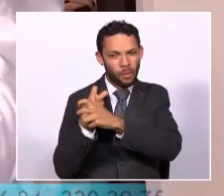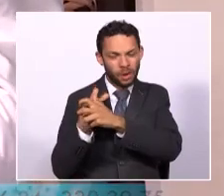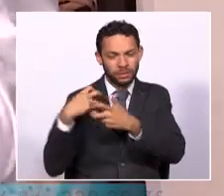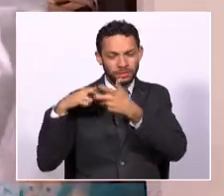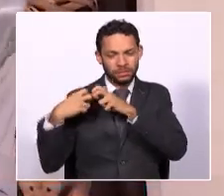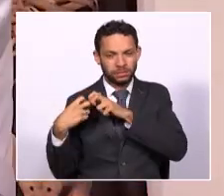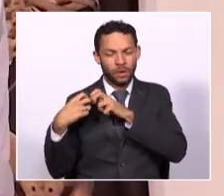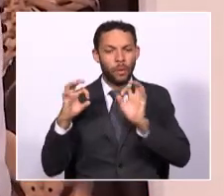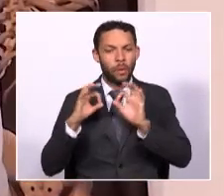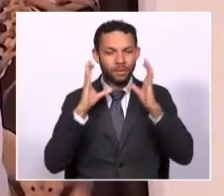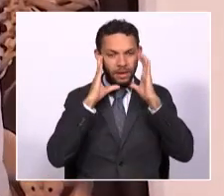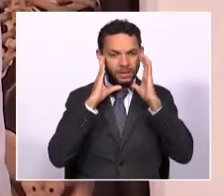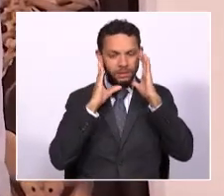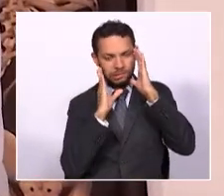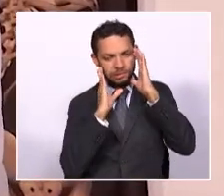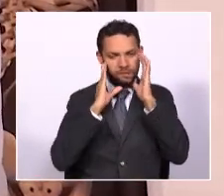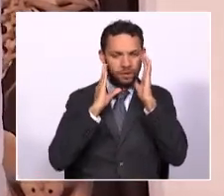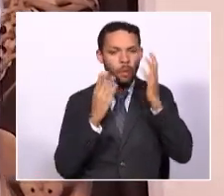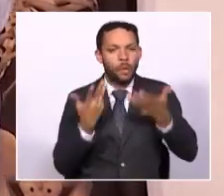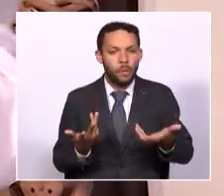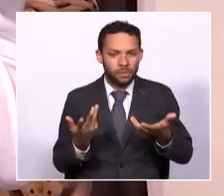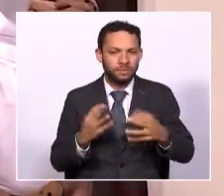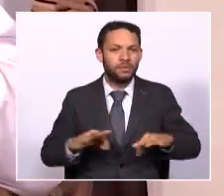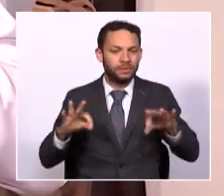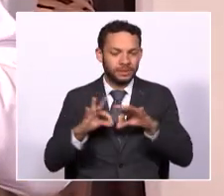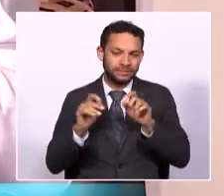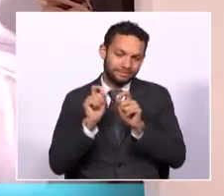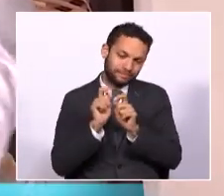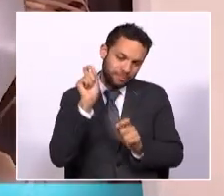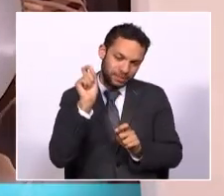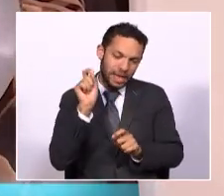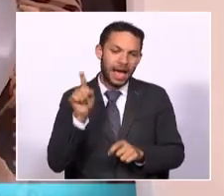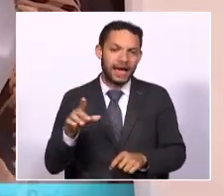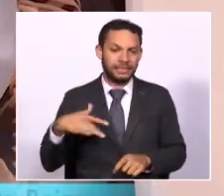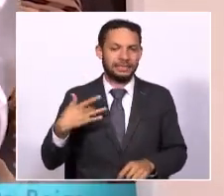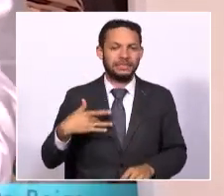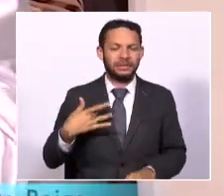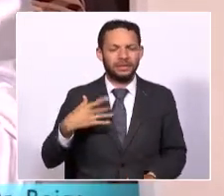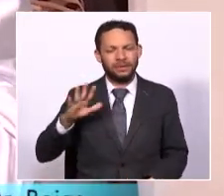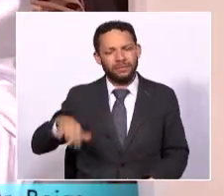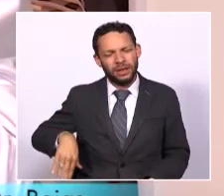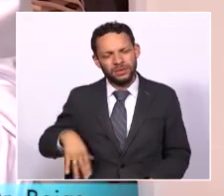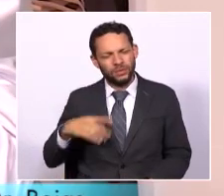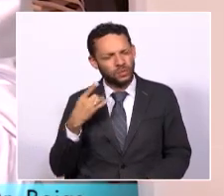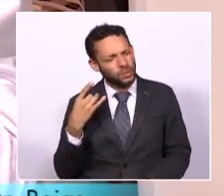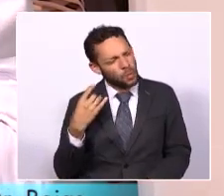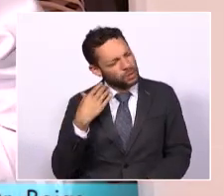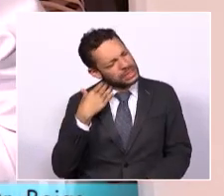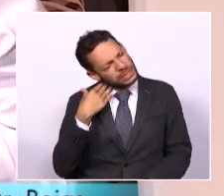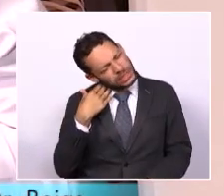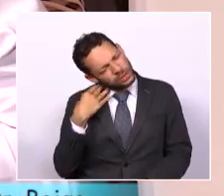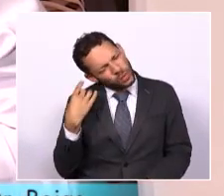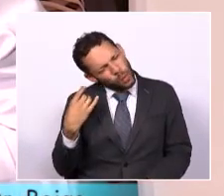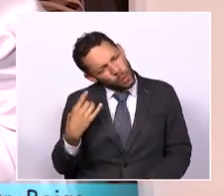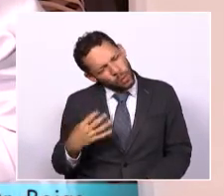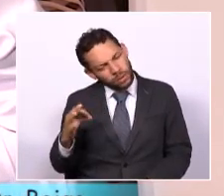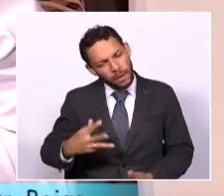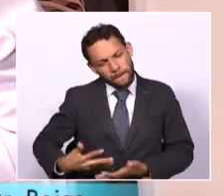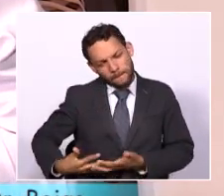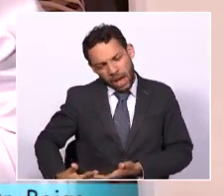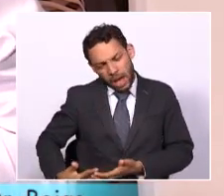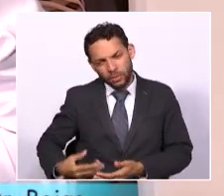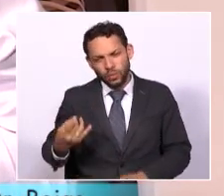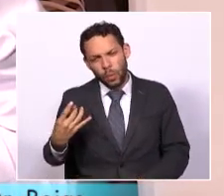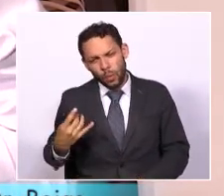desviada. Con todo eso aparece el síntoma. Este dolor que yo tengo. ¿Y eso lo corrige una